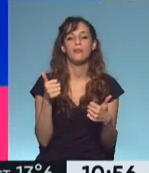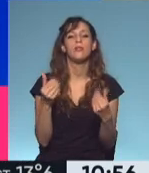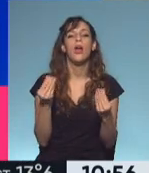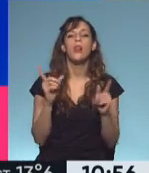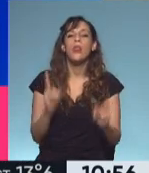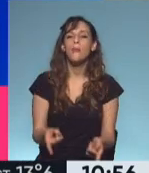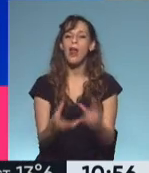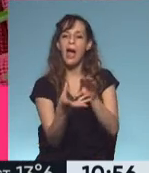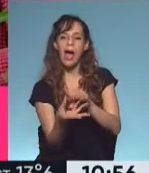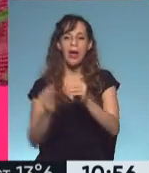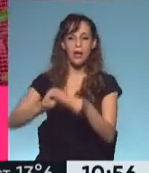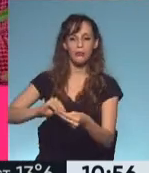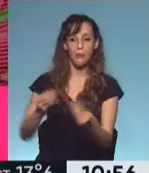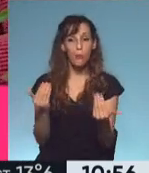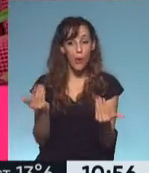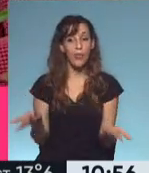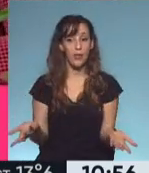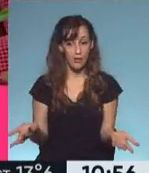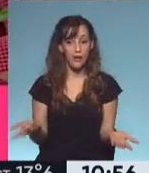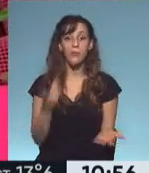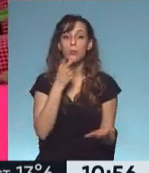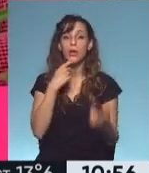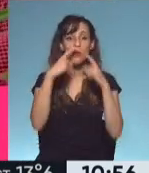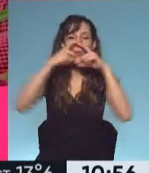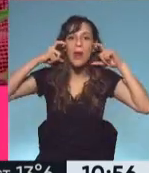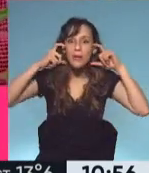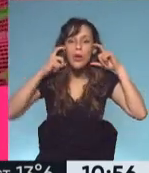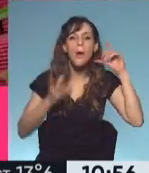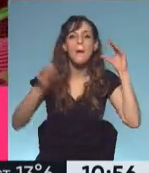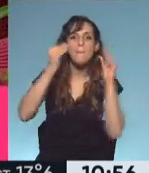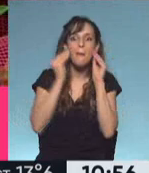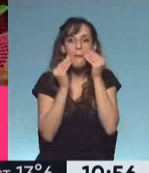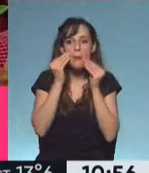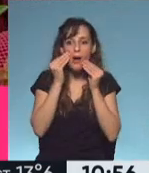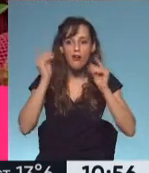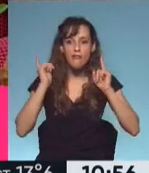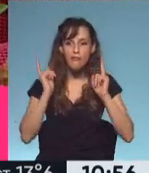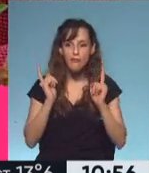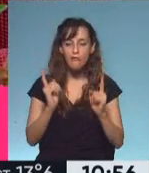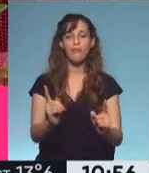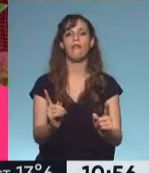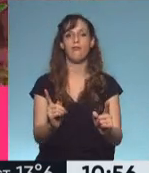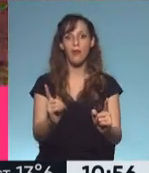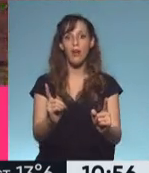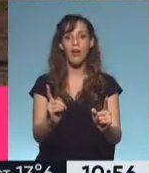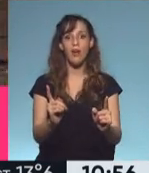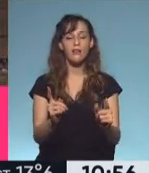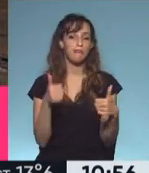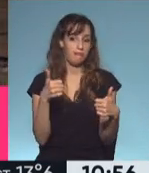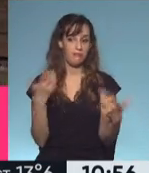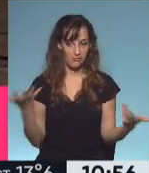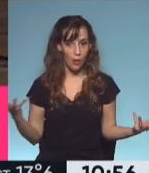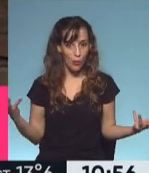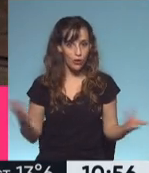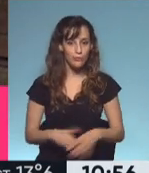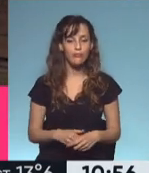medio que a cualquier cosa, ¿no? Sí. Si se adaptan a un barbijo... Es como que son muy fáciles, es una buena puerta de entrada al mundo de las plantas, me parece.